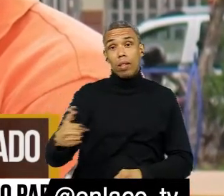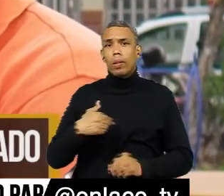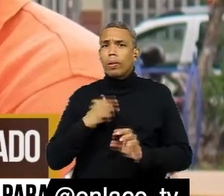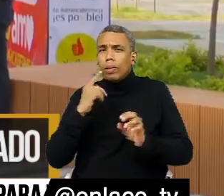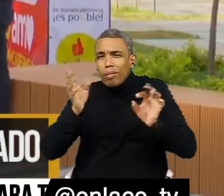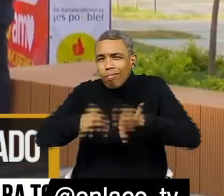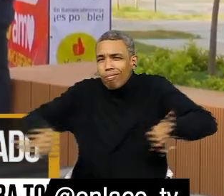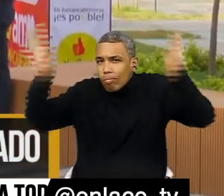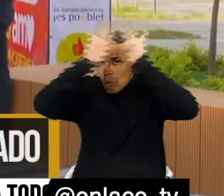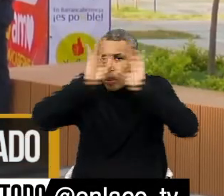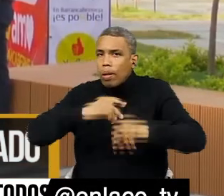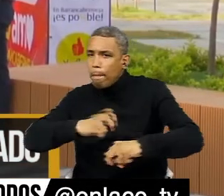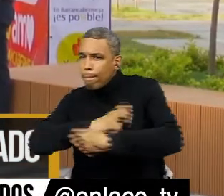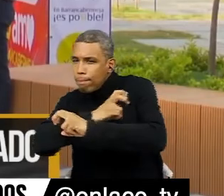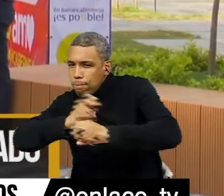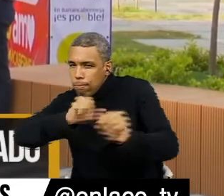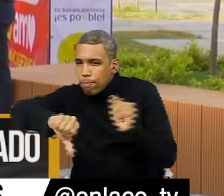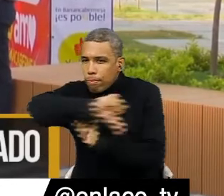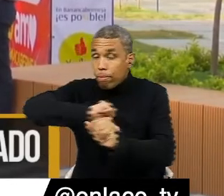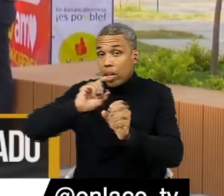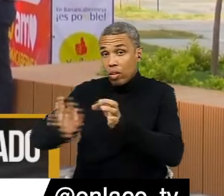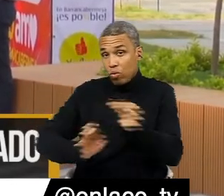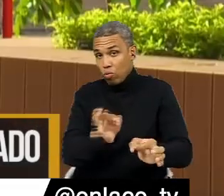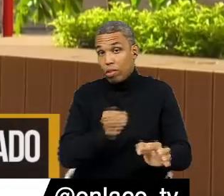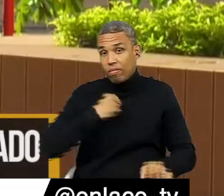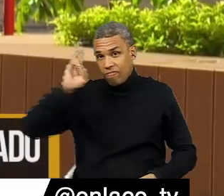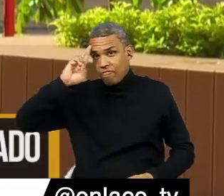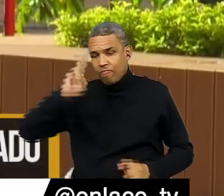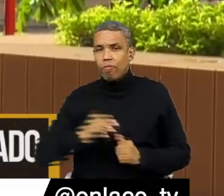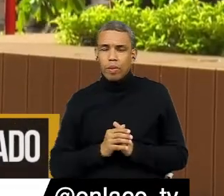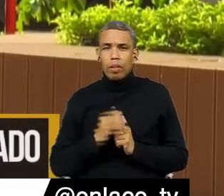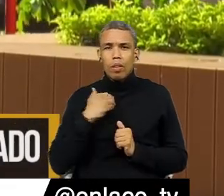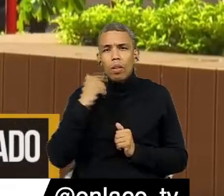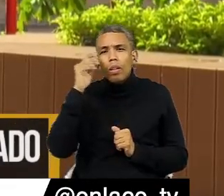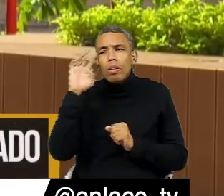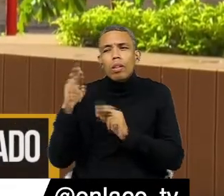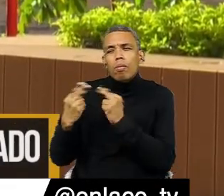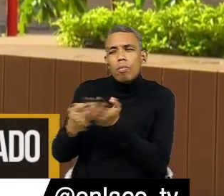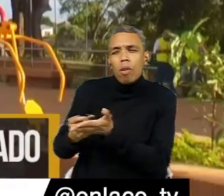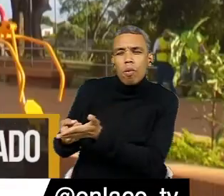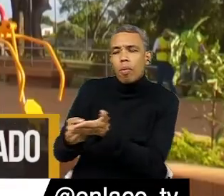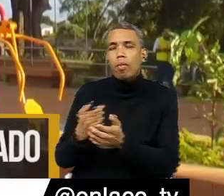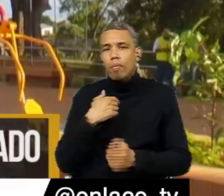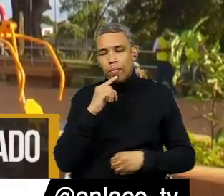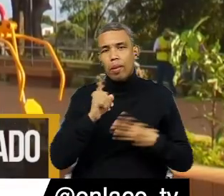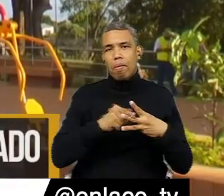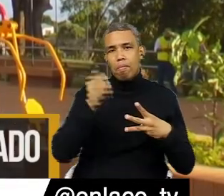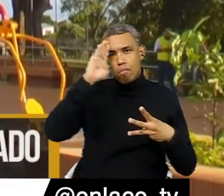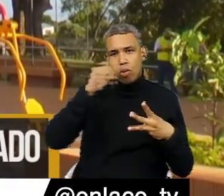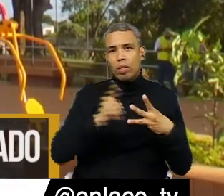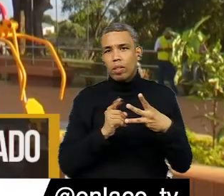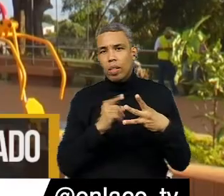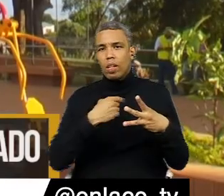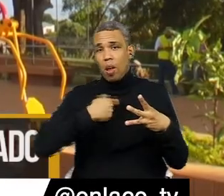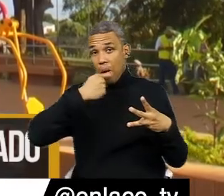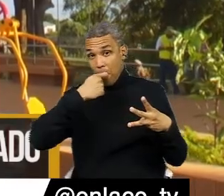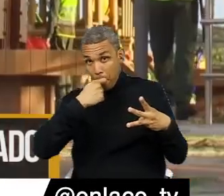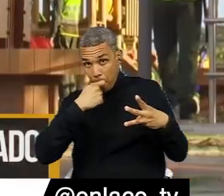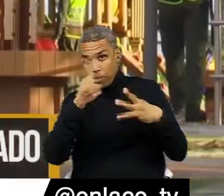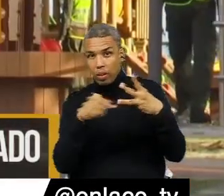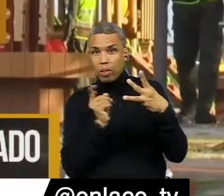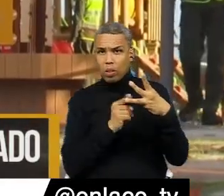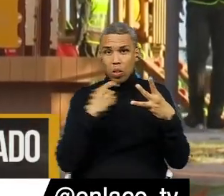preservar el parque. Al término del recorrido se estableció que tanto la policía como tránsito, Inderva y gobierno se comprometieron a incentivar campañas